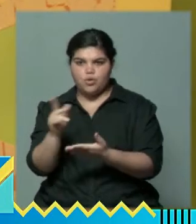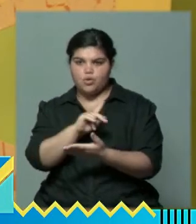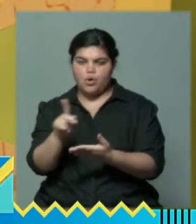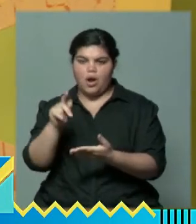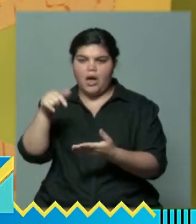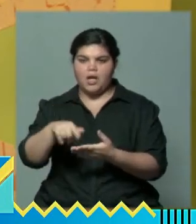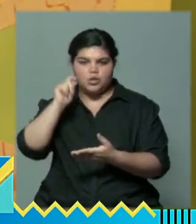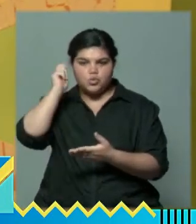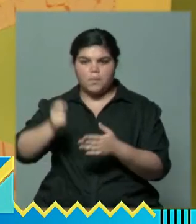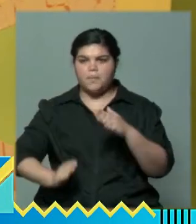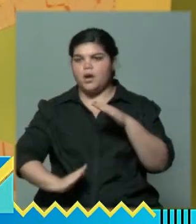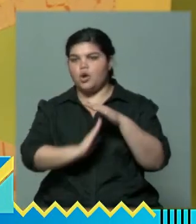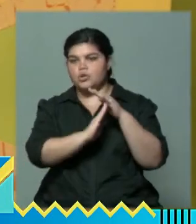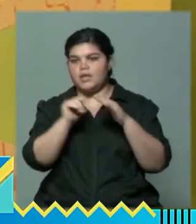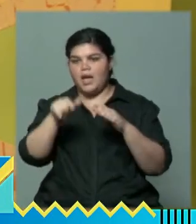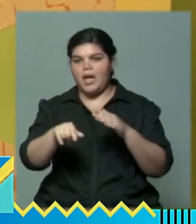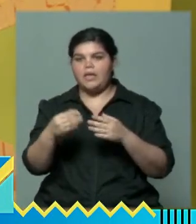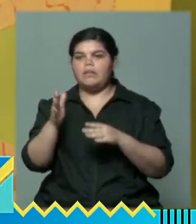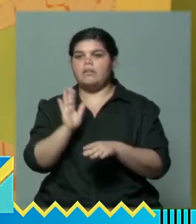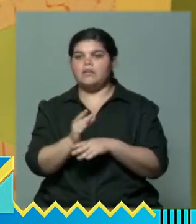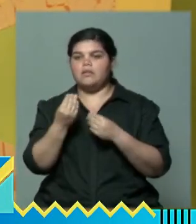de Justicia, que era agregarle 2 miembros